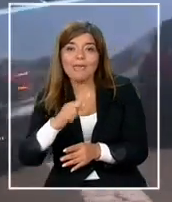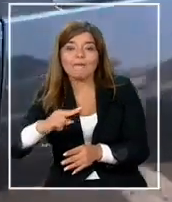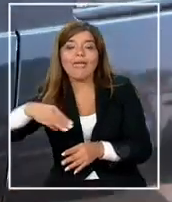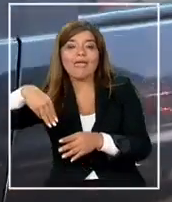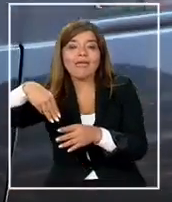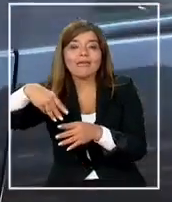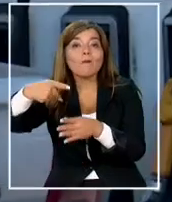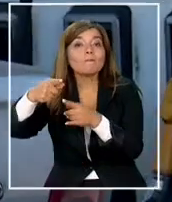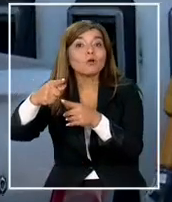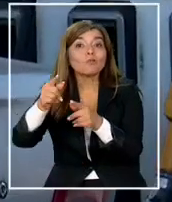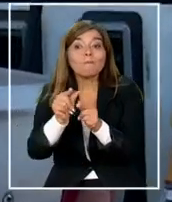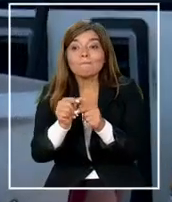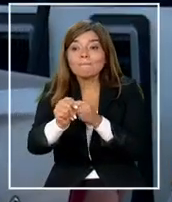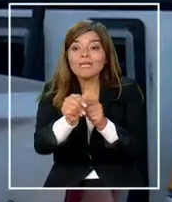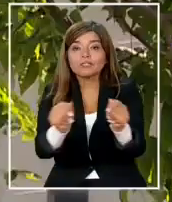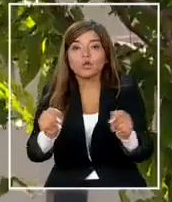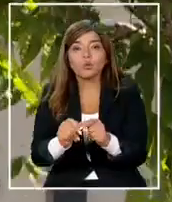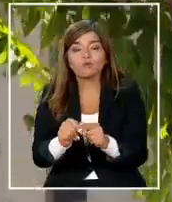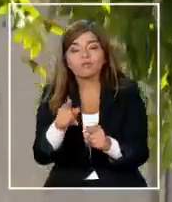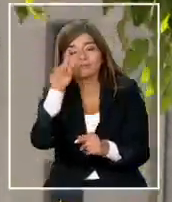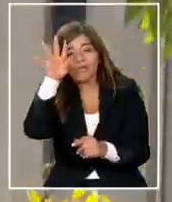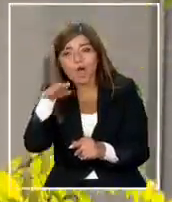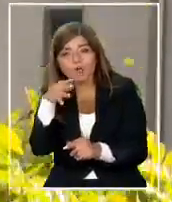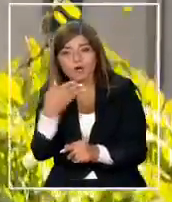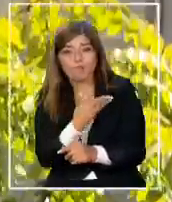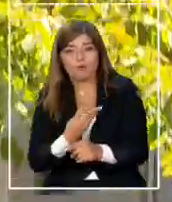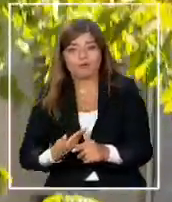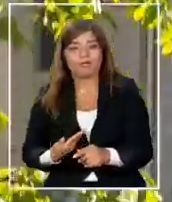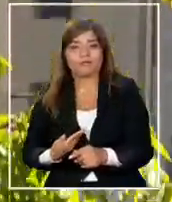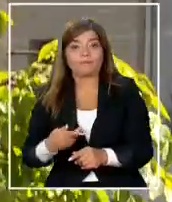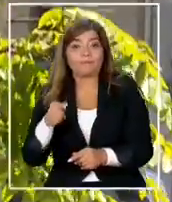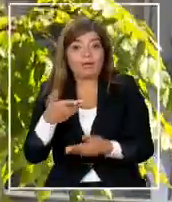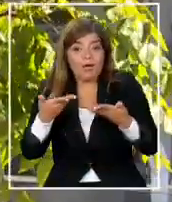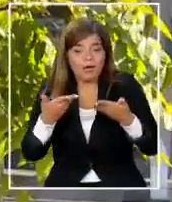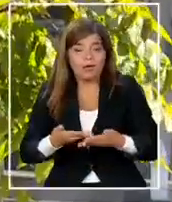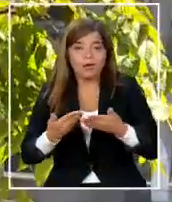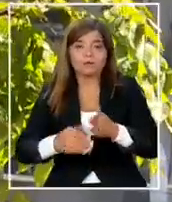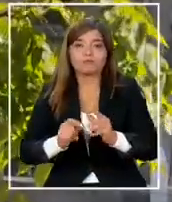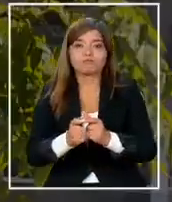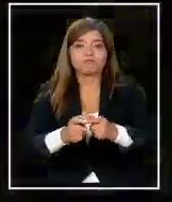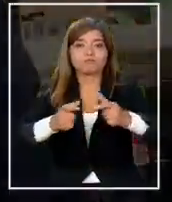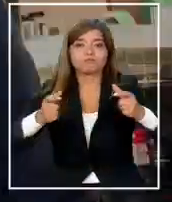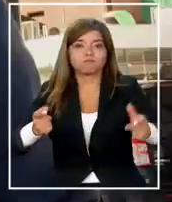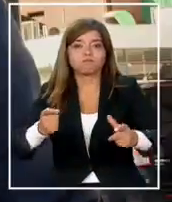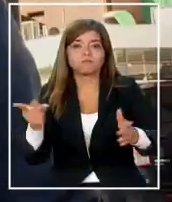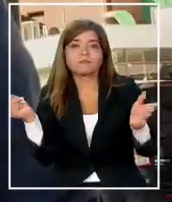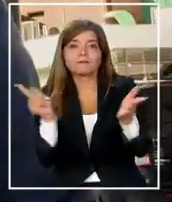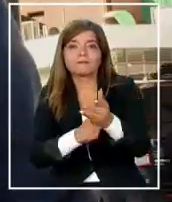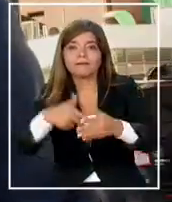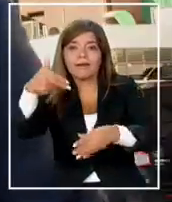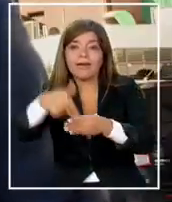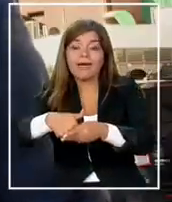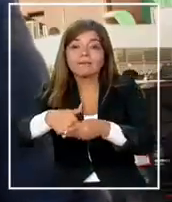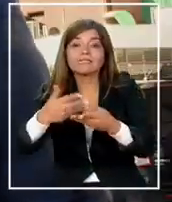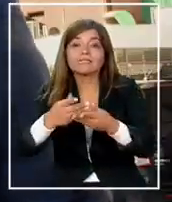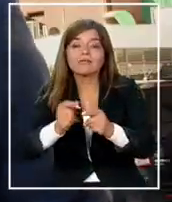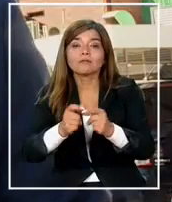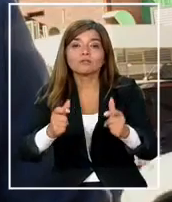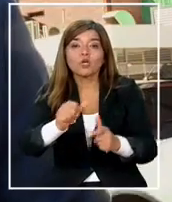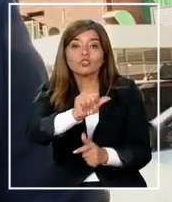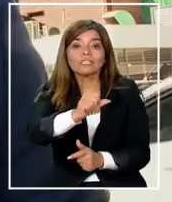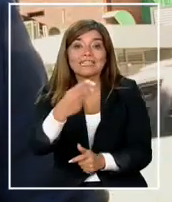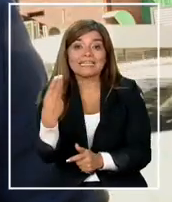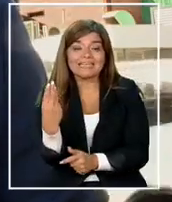menos se contemplaba en el programa de gobierno. Si se aplicara esta alza en el valor del impuesto específico a los combustibles, la bencina subiría